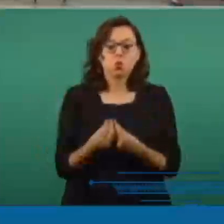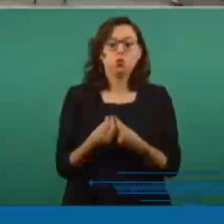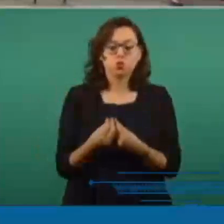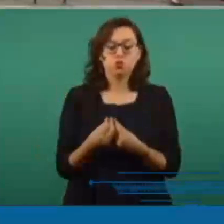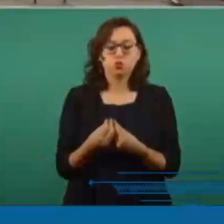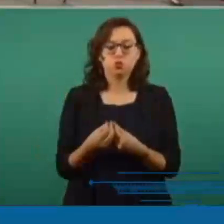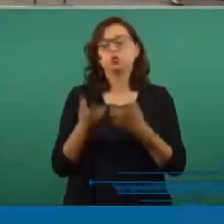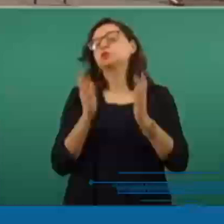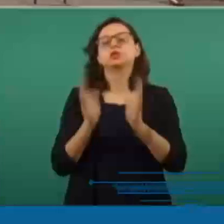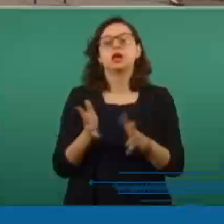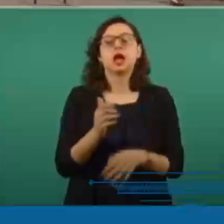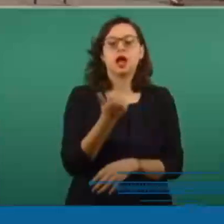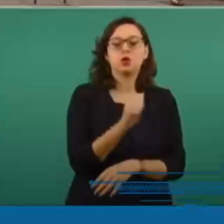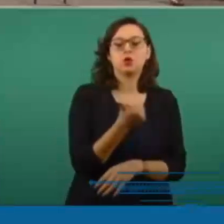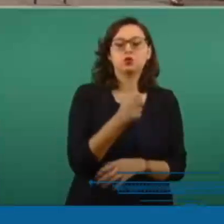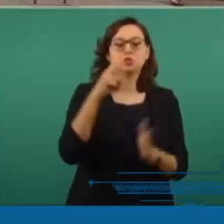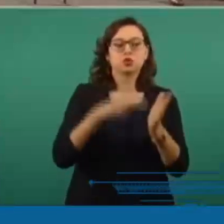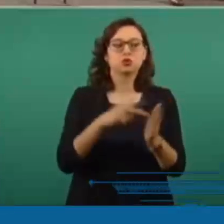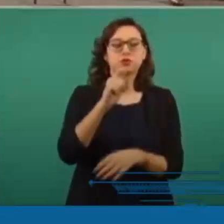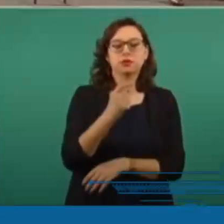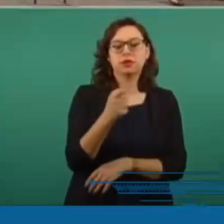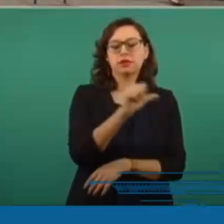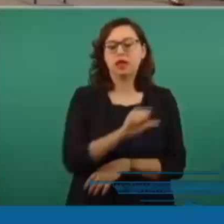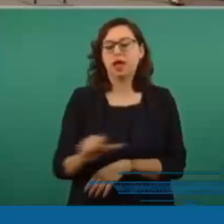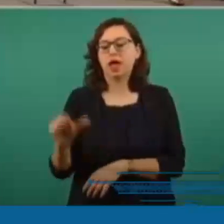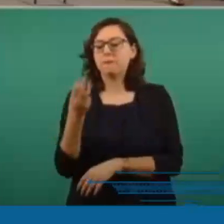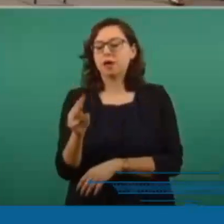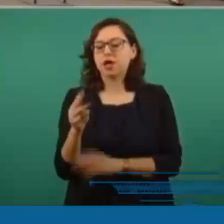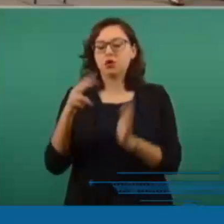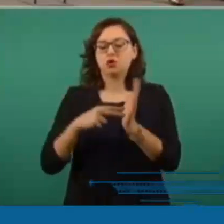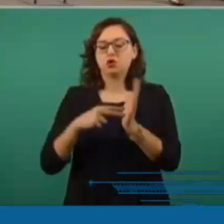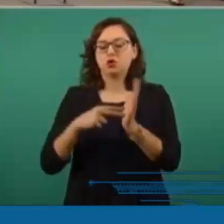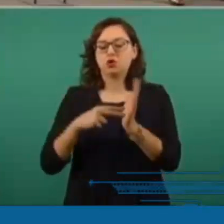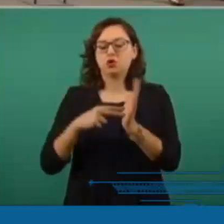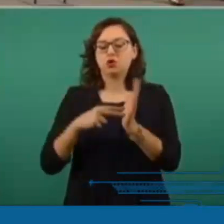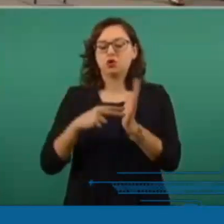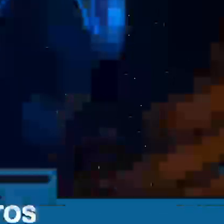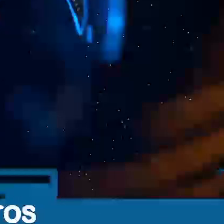descubierto esto entre agosto de 2020 y mayo del 2021.